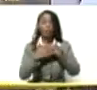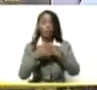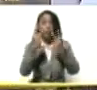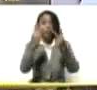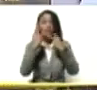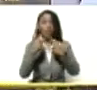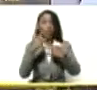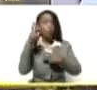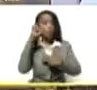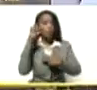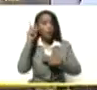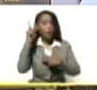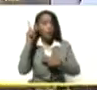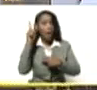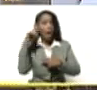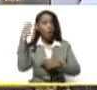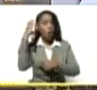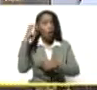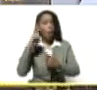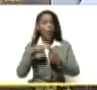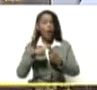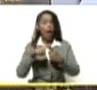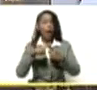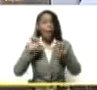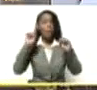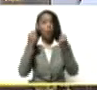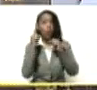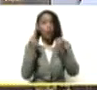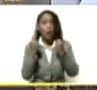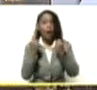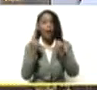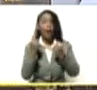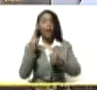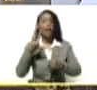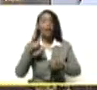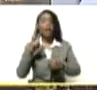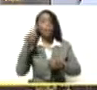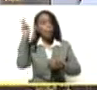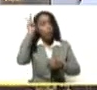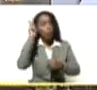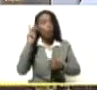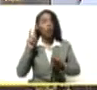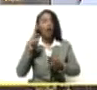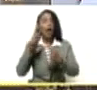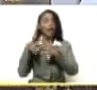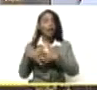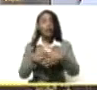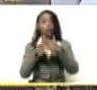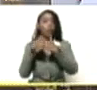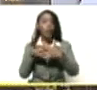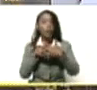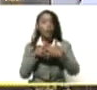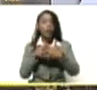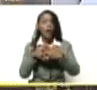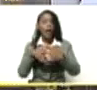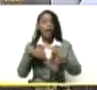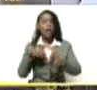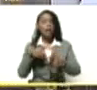viendo y escuchando en Buenos Aires, en Bogotá, en Lima, en Ciudad de México, en Nueva York, en Chicago, en Beijing,